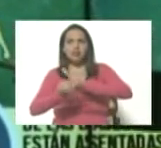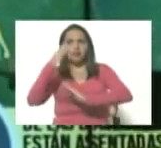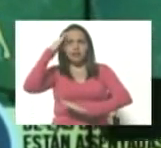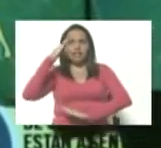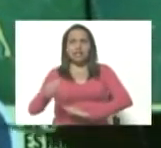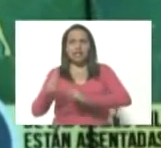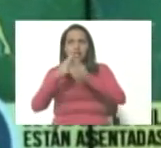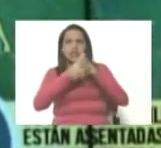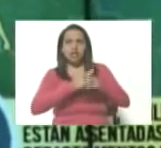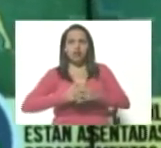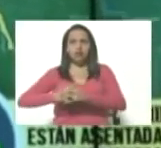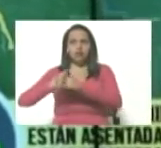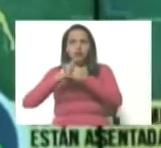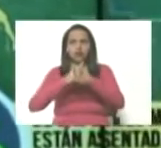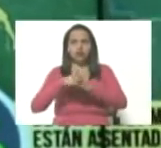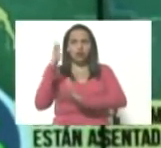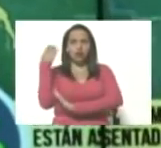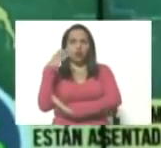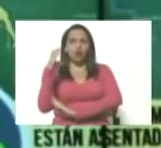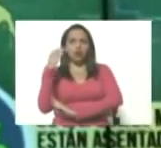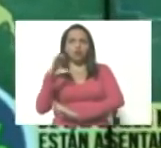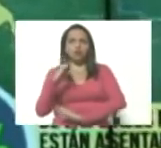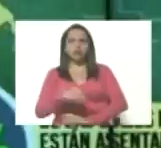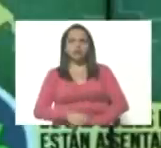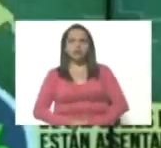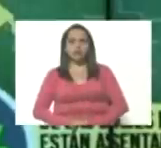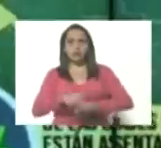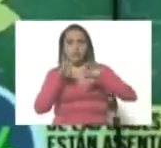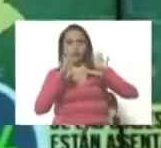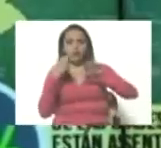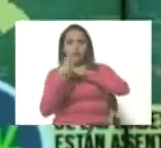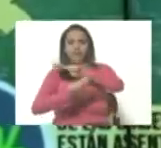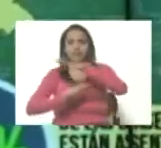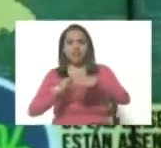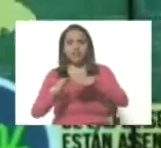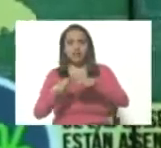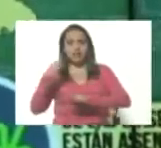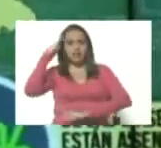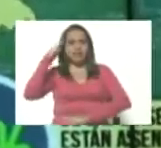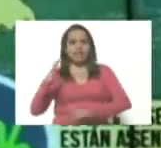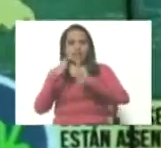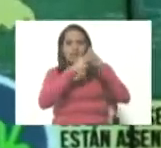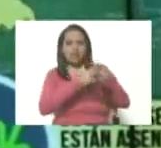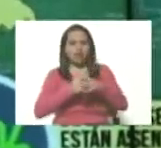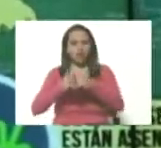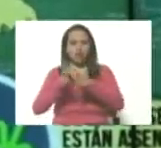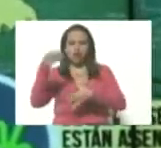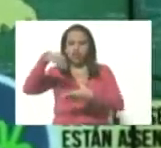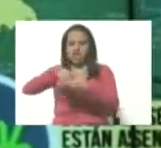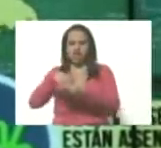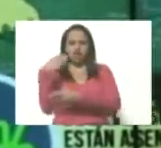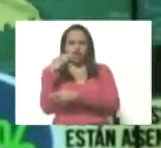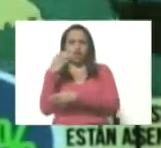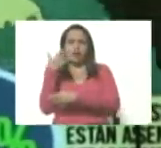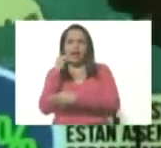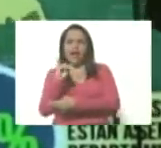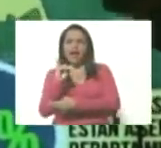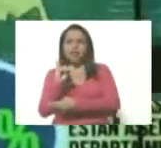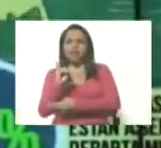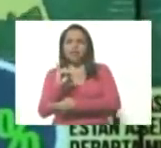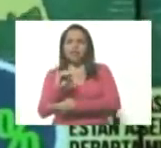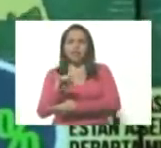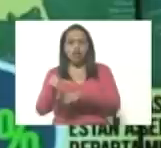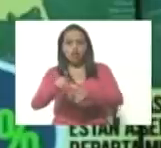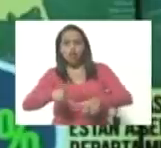de los Estados Unidos en Colombia? Las 9 bases militares de los Estados Unidos en Colombia están donde están los mayores centros